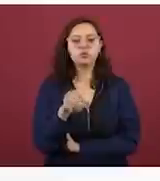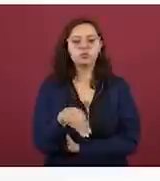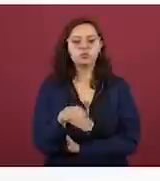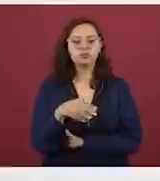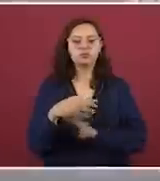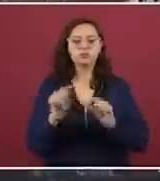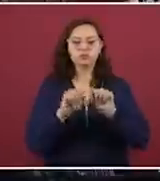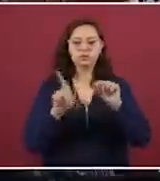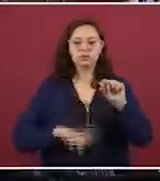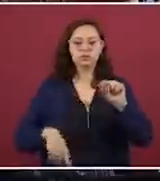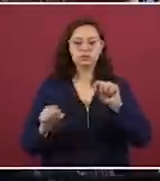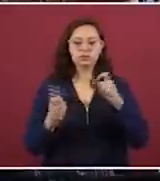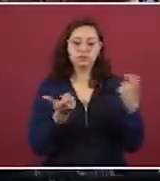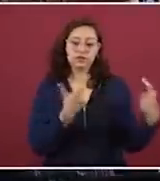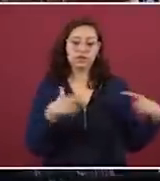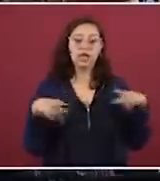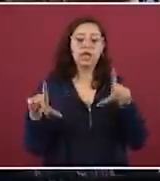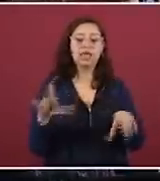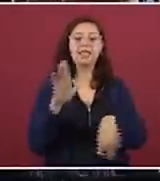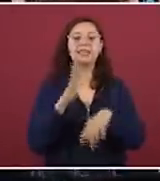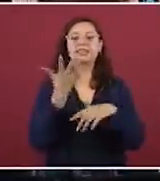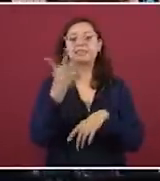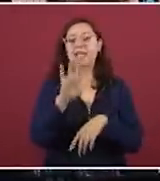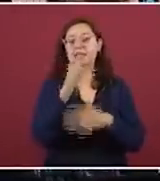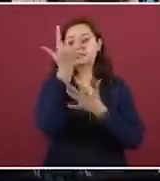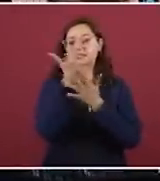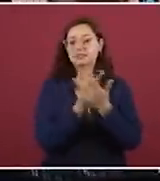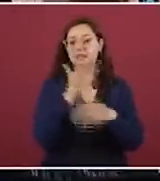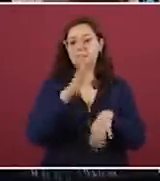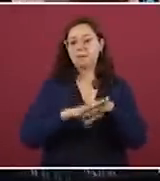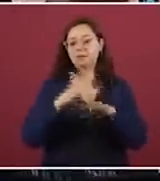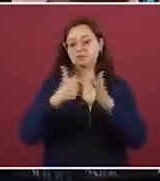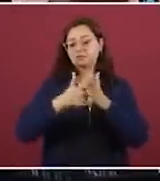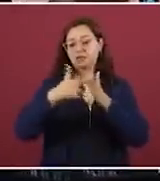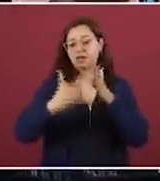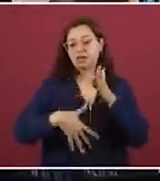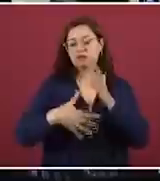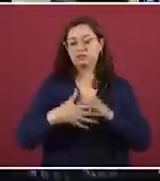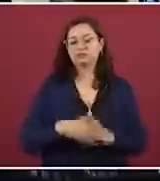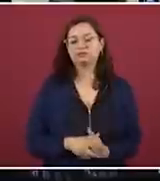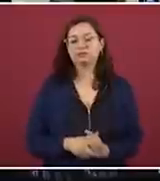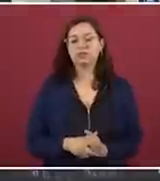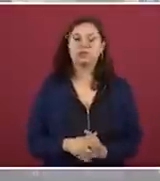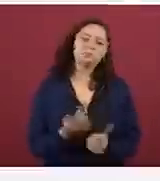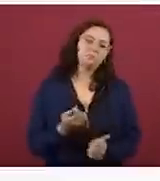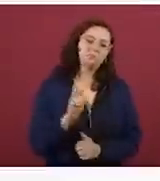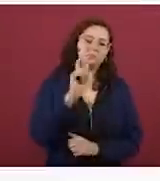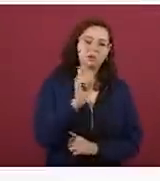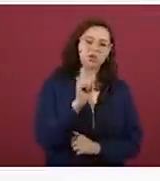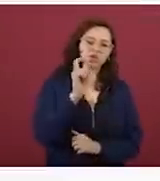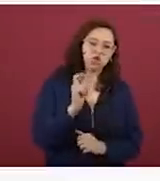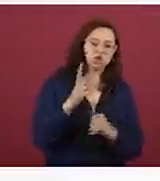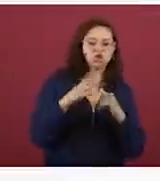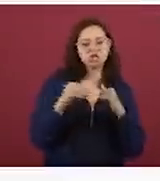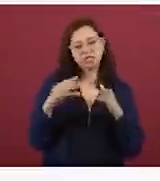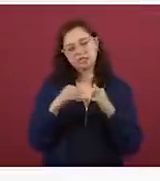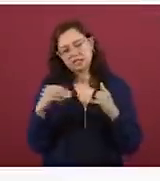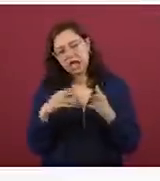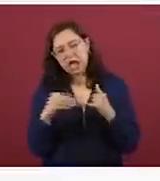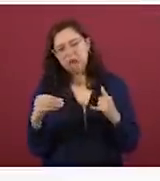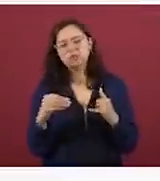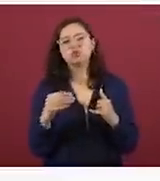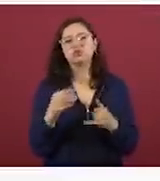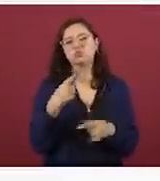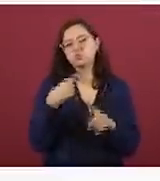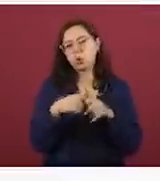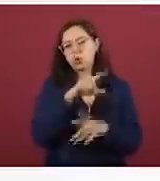El que sigue son las 10 más económicas. Si vemos, los márgenes van de 28 centavos a 41 centavos por